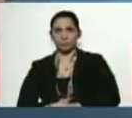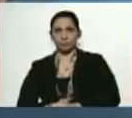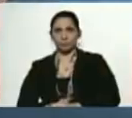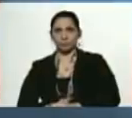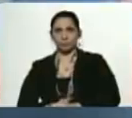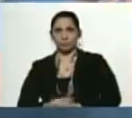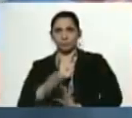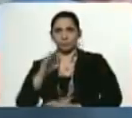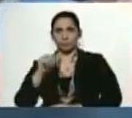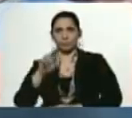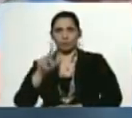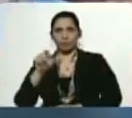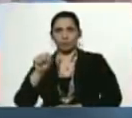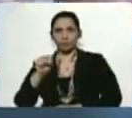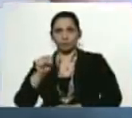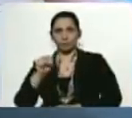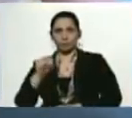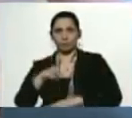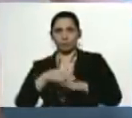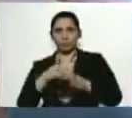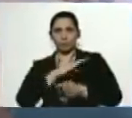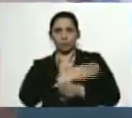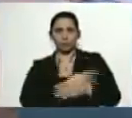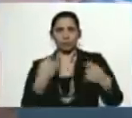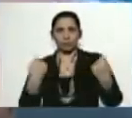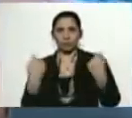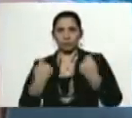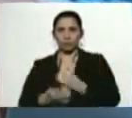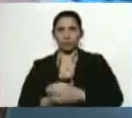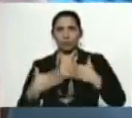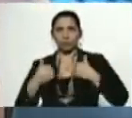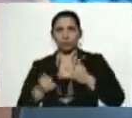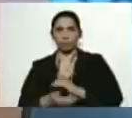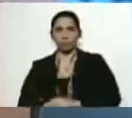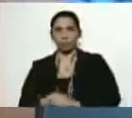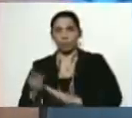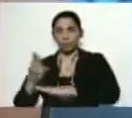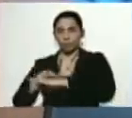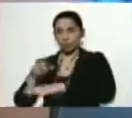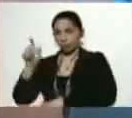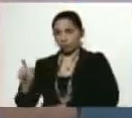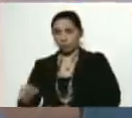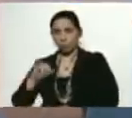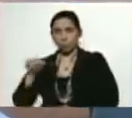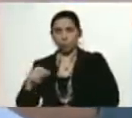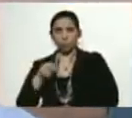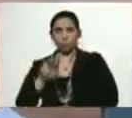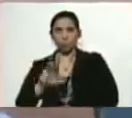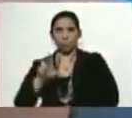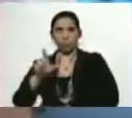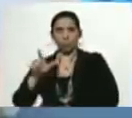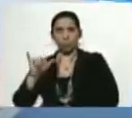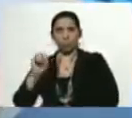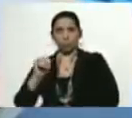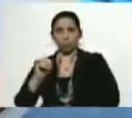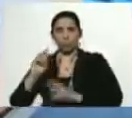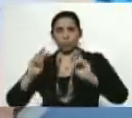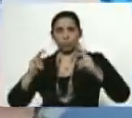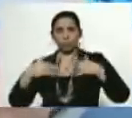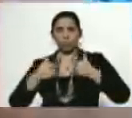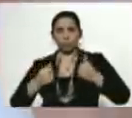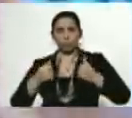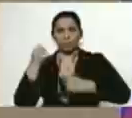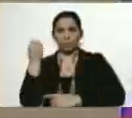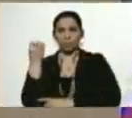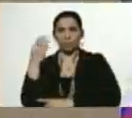Carlos Alvarado, ministro del Poder Popular para la Salud, y el doctor Julio Castro, asesor en temas de la salud de la